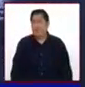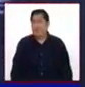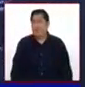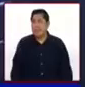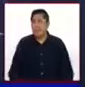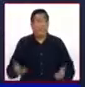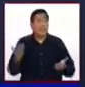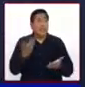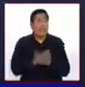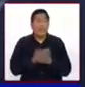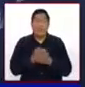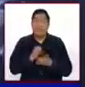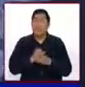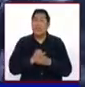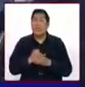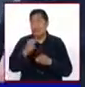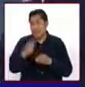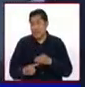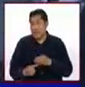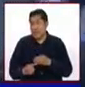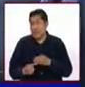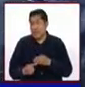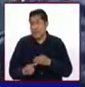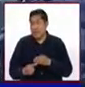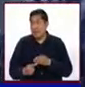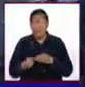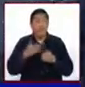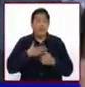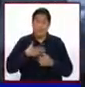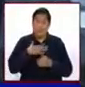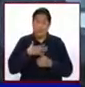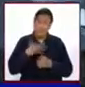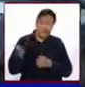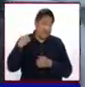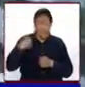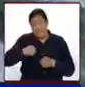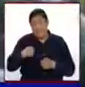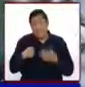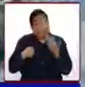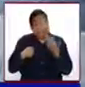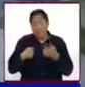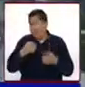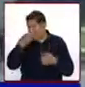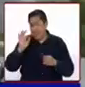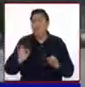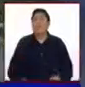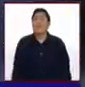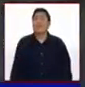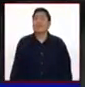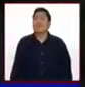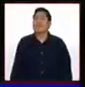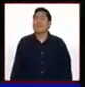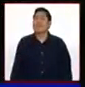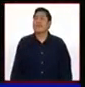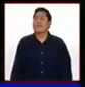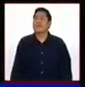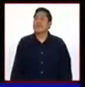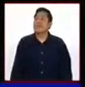Ya llegó la ingeniera. Y el equipo. Ya, perfecto. Ya. Ingeniera, vaya a sacar su equipo ya. Y le esperamos a una cuadra. Ya.